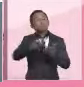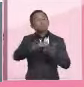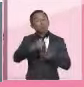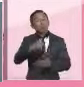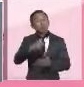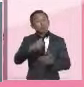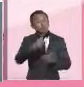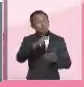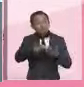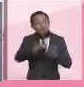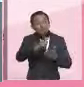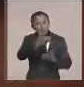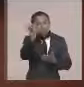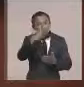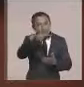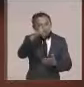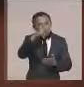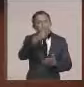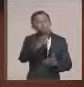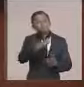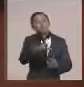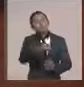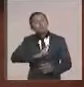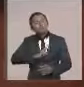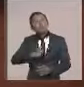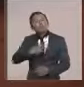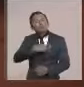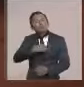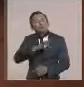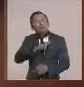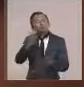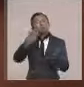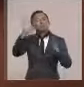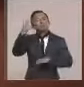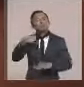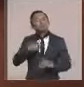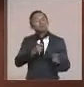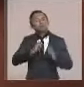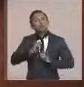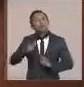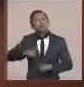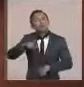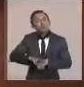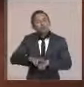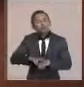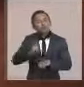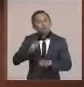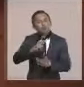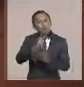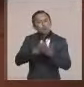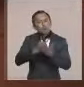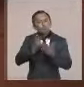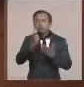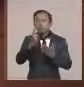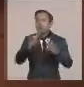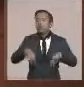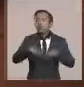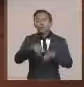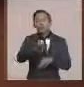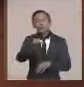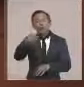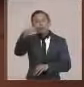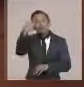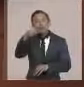gobierno. Enseñó que no podía tomar lo que no es mío y que tengo que actuar en este sentido en beneficio de todos los mexicanos